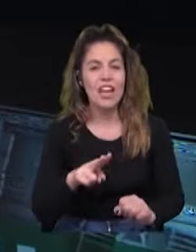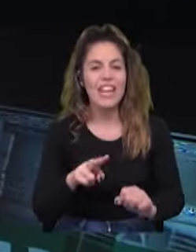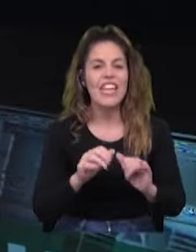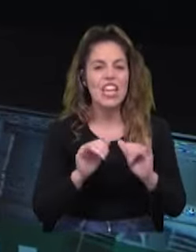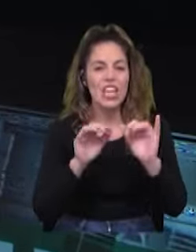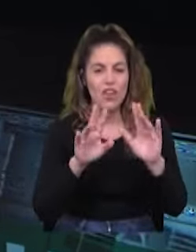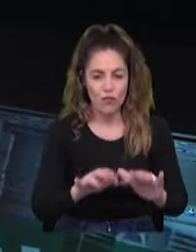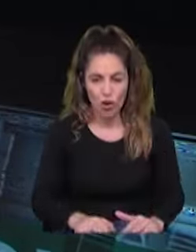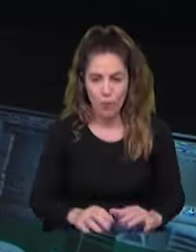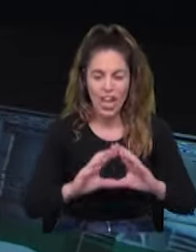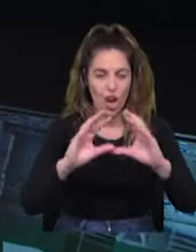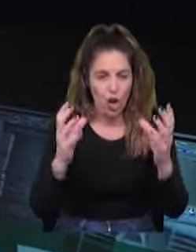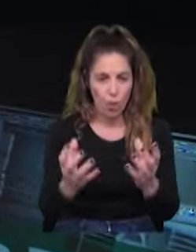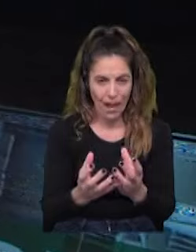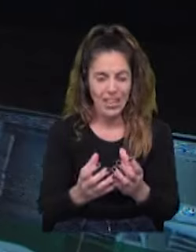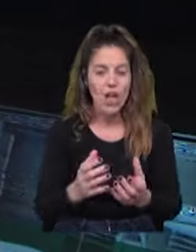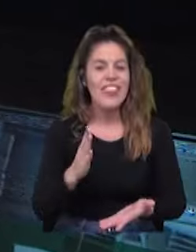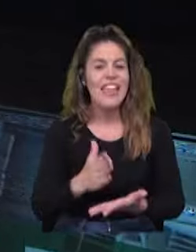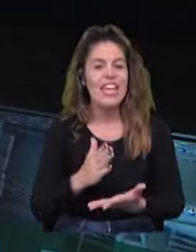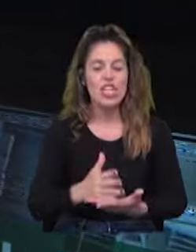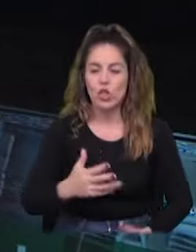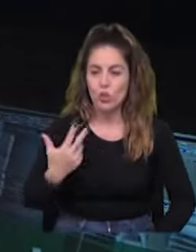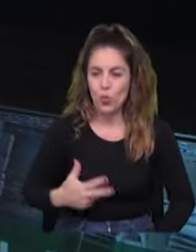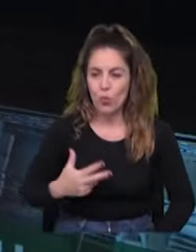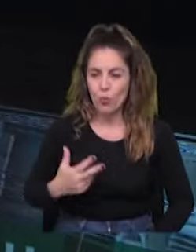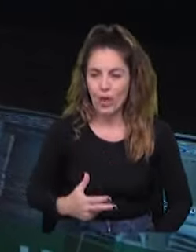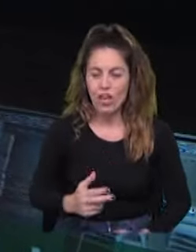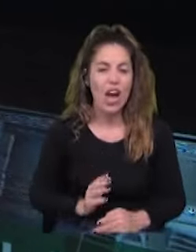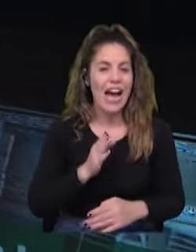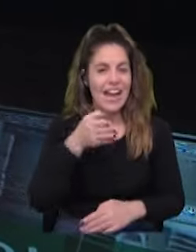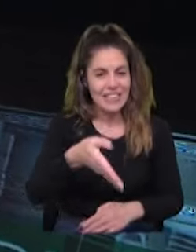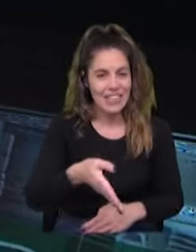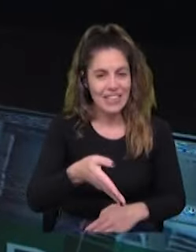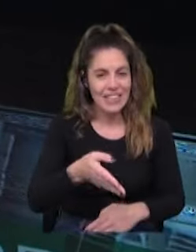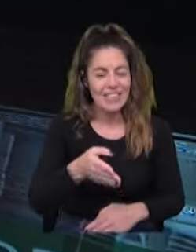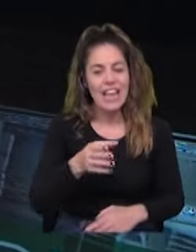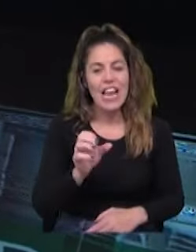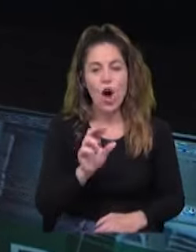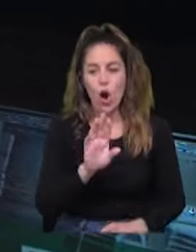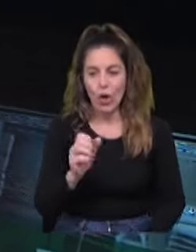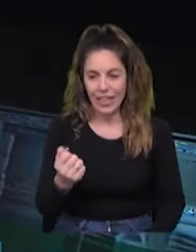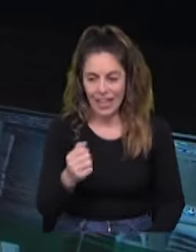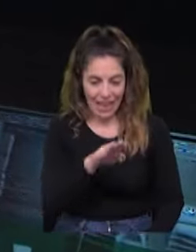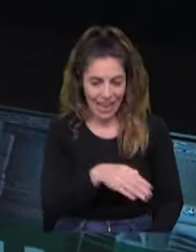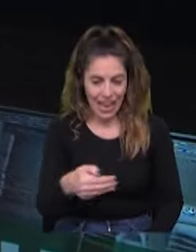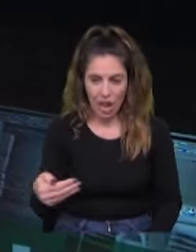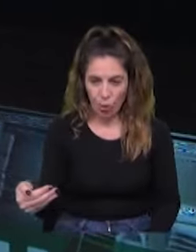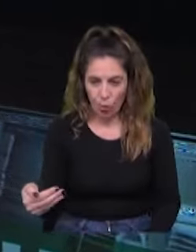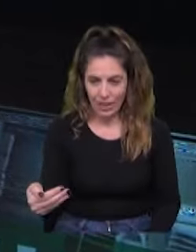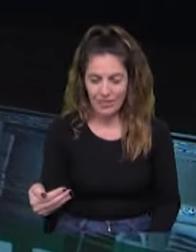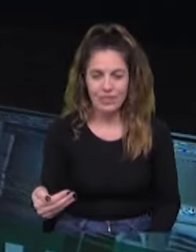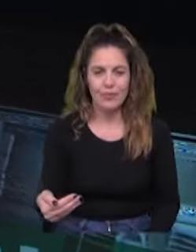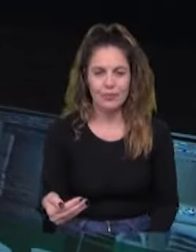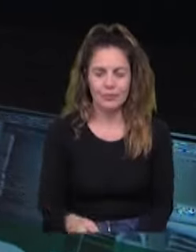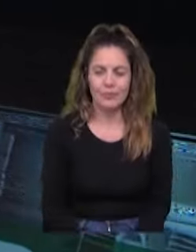sobre Derechos Humanos de la región accesible al portal de la oea es www.